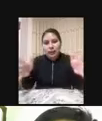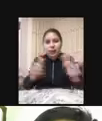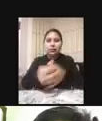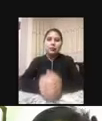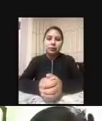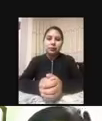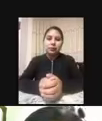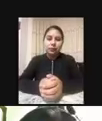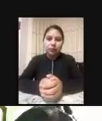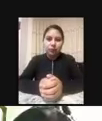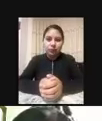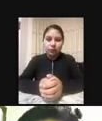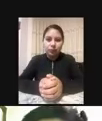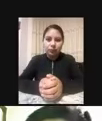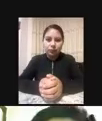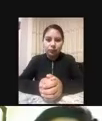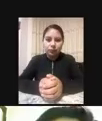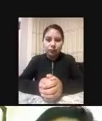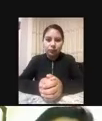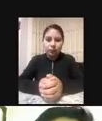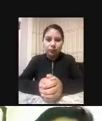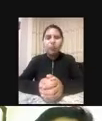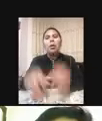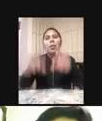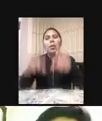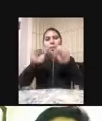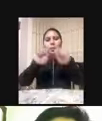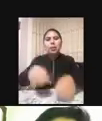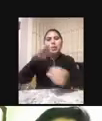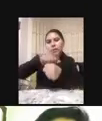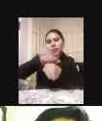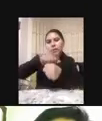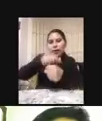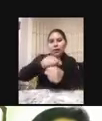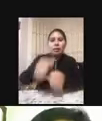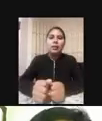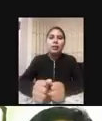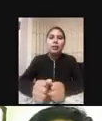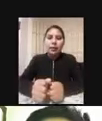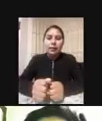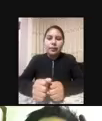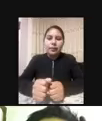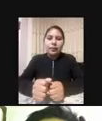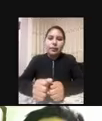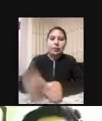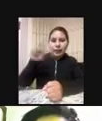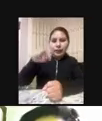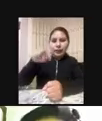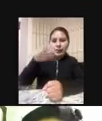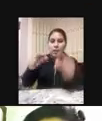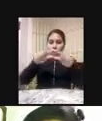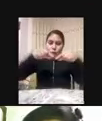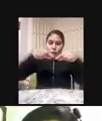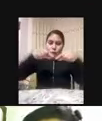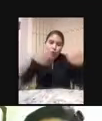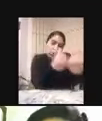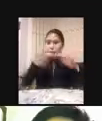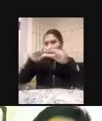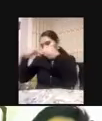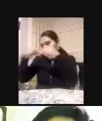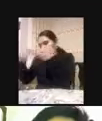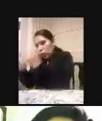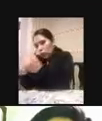par, más adelante, si se puede trabajar con nuestros niños, es necesario agrupar objetos. ¿Cómo lo podemos hacer?